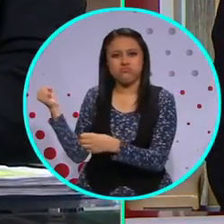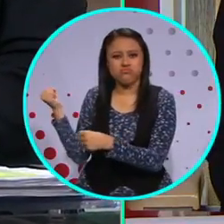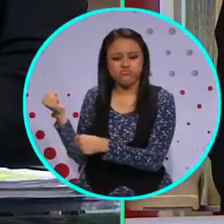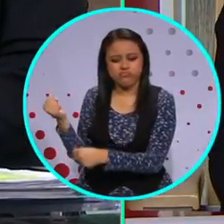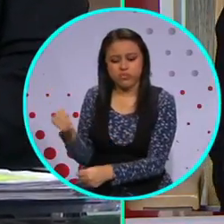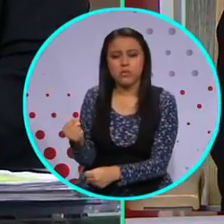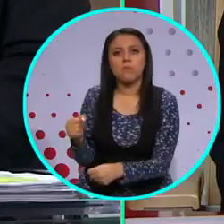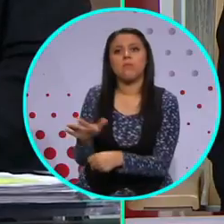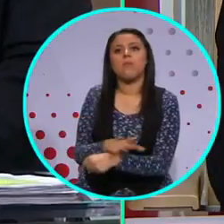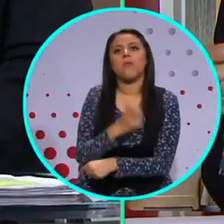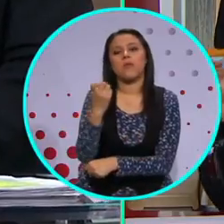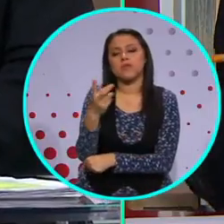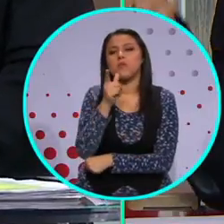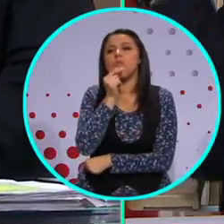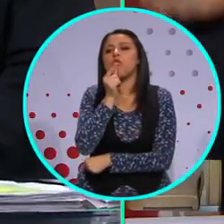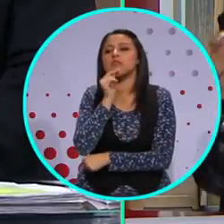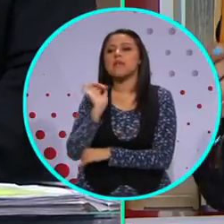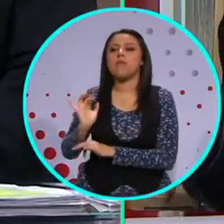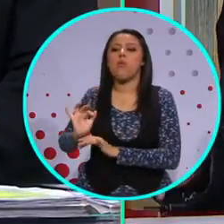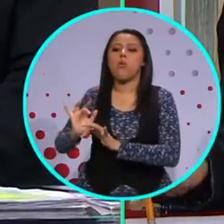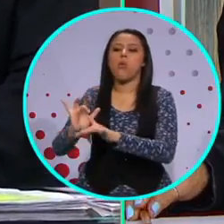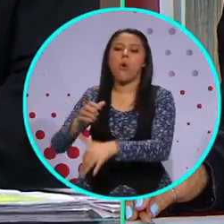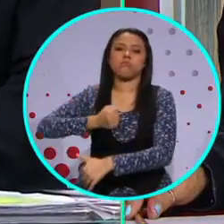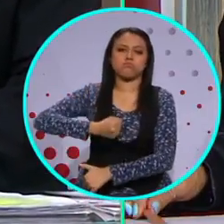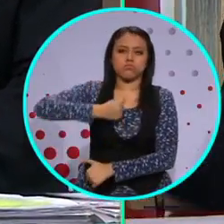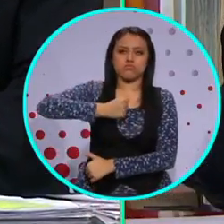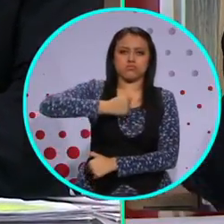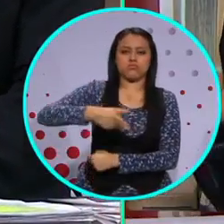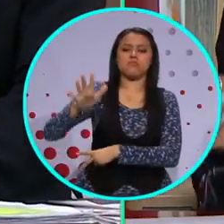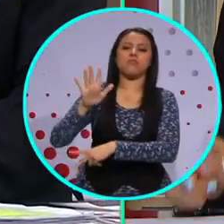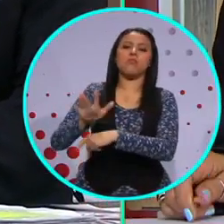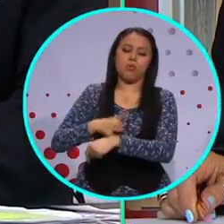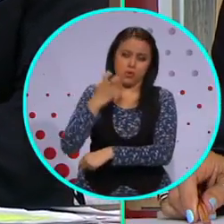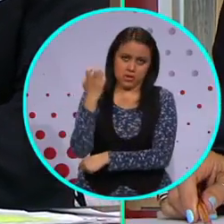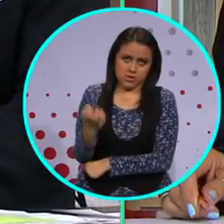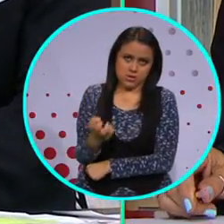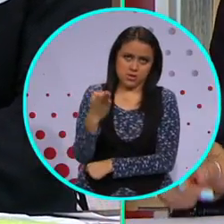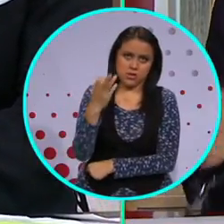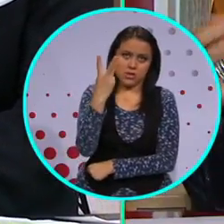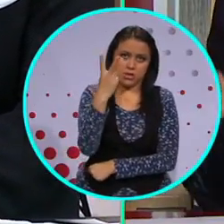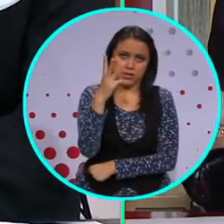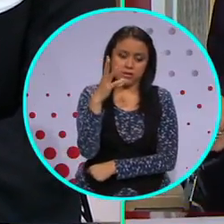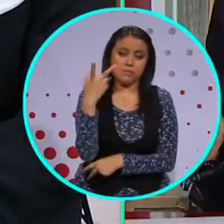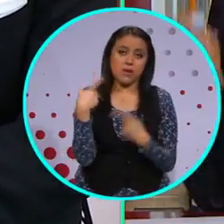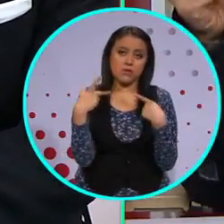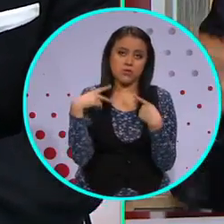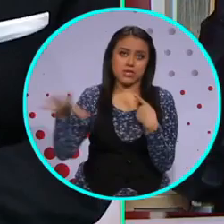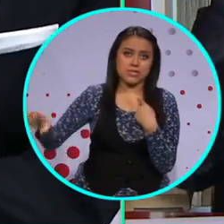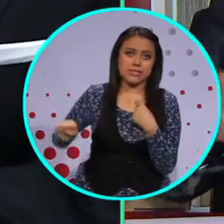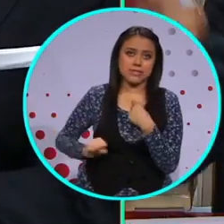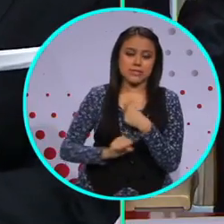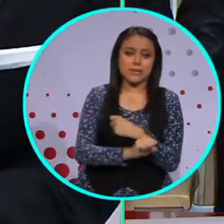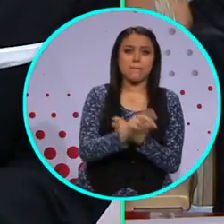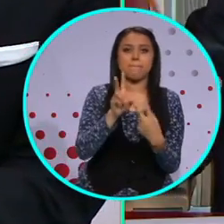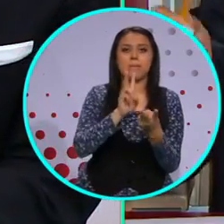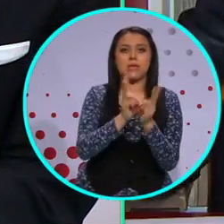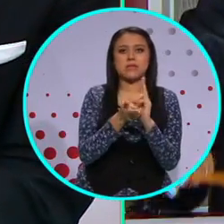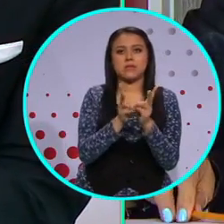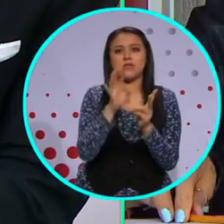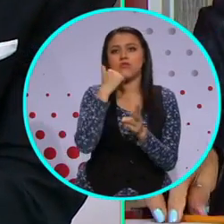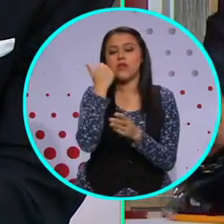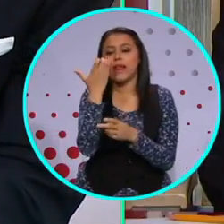tuvieron que pedir el apoyo de los verdaderos para poder hacer la obra que de hecho están detenidas tres personas tres vecinos que no quieren que se hagan